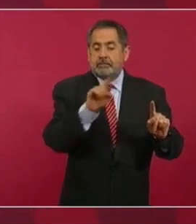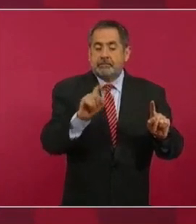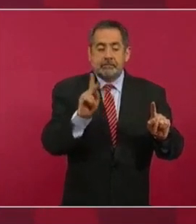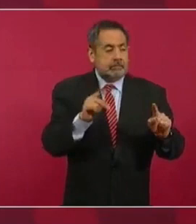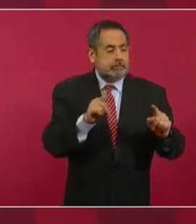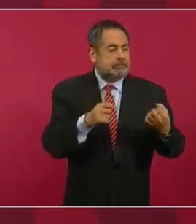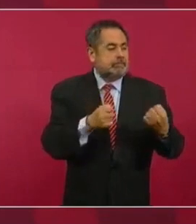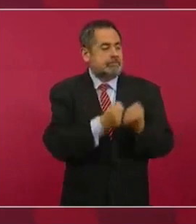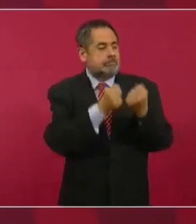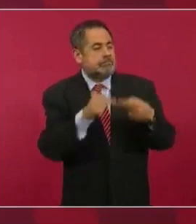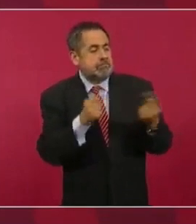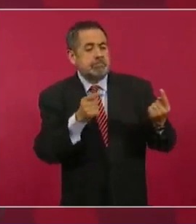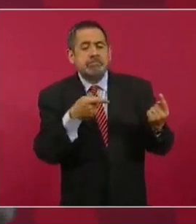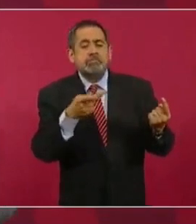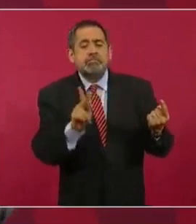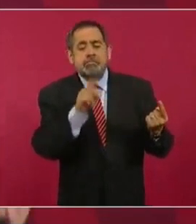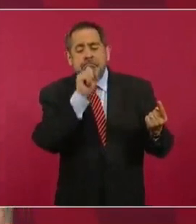siguió